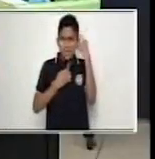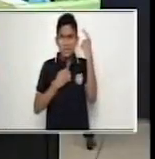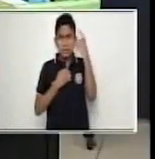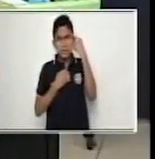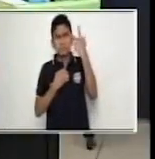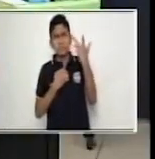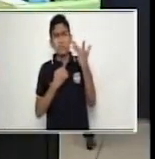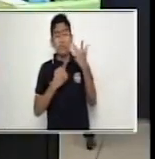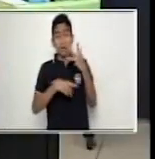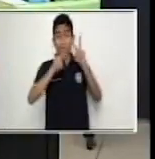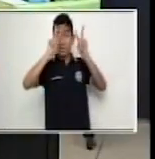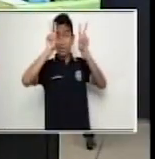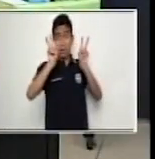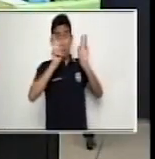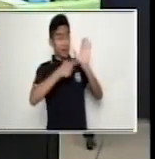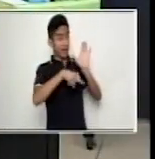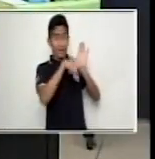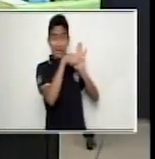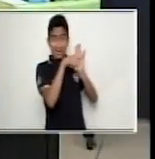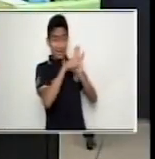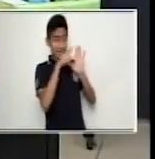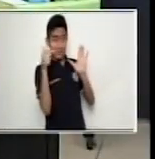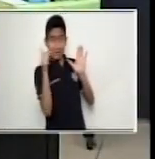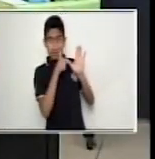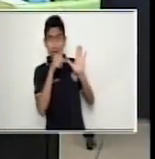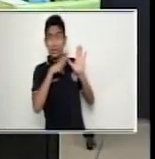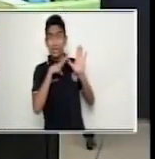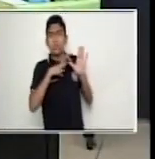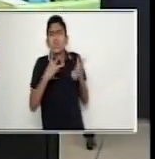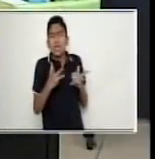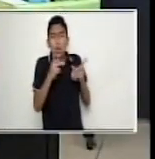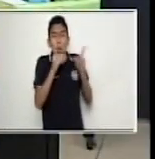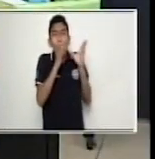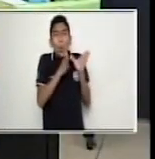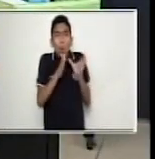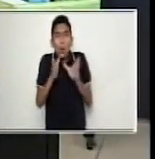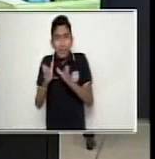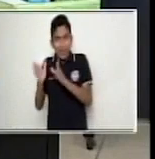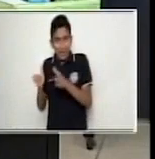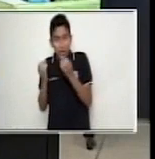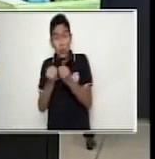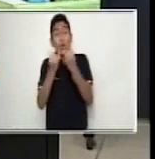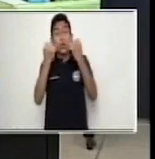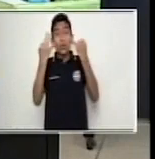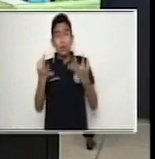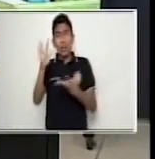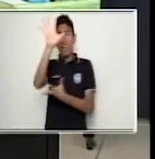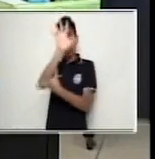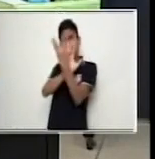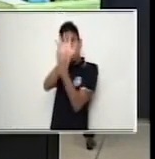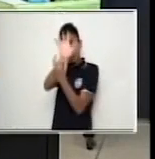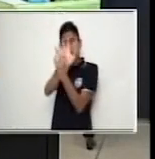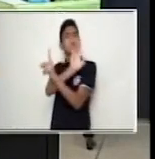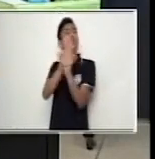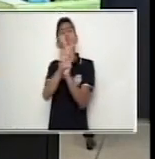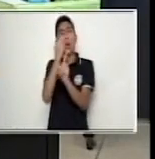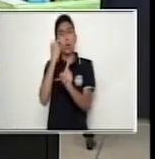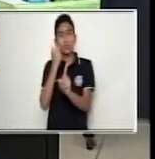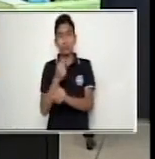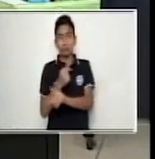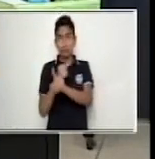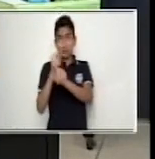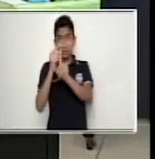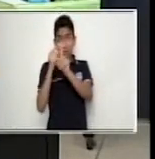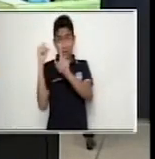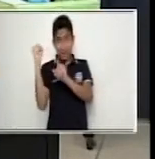que en la resta tenemos que ordenar los números. Y los números se ordenan de